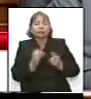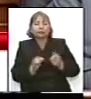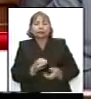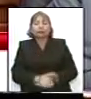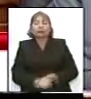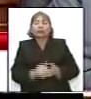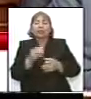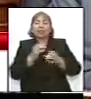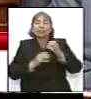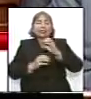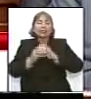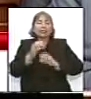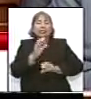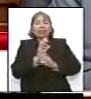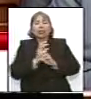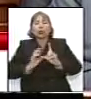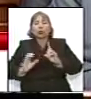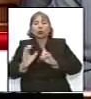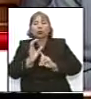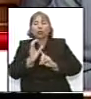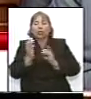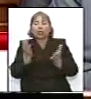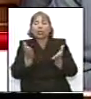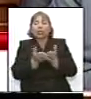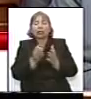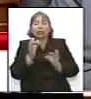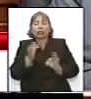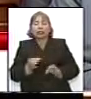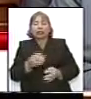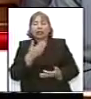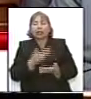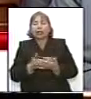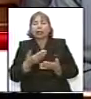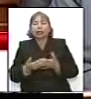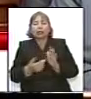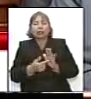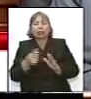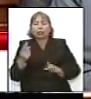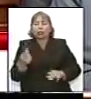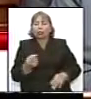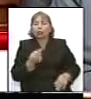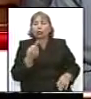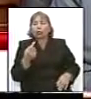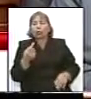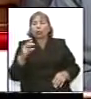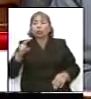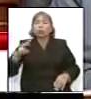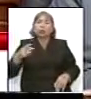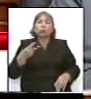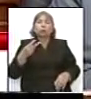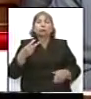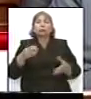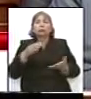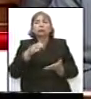la Ciencia y la Cultura. El Colegio Real es considerado no solo como un segundo